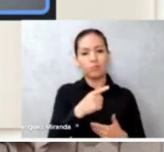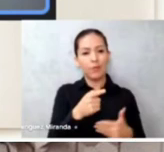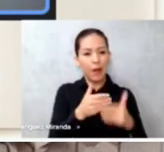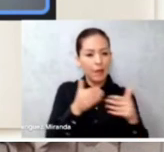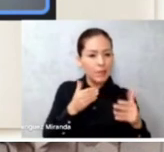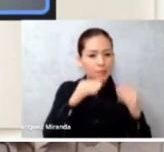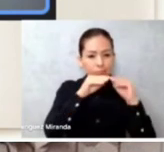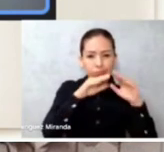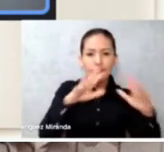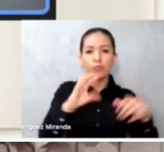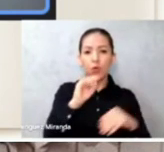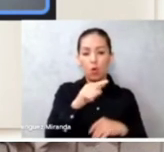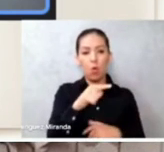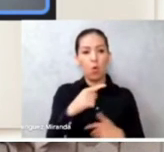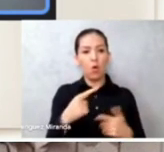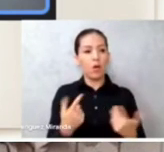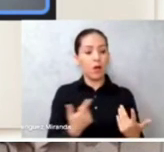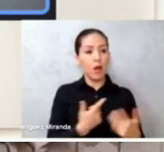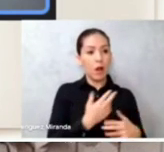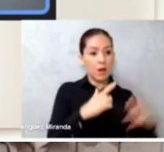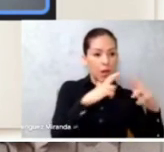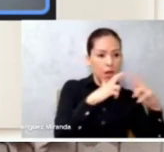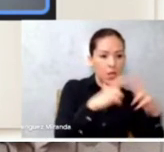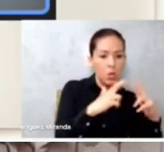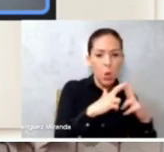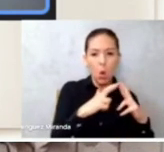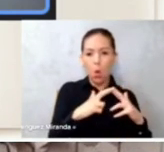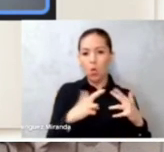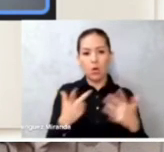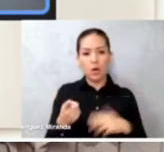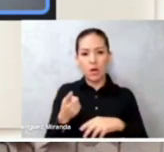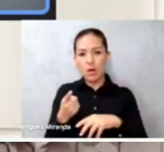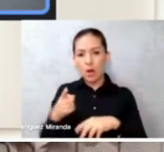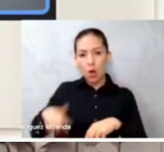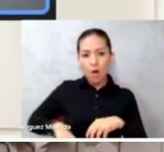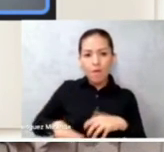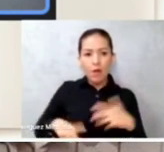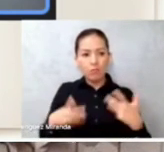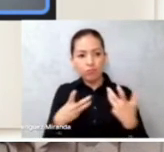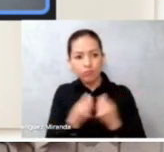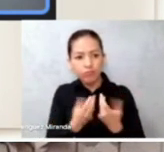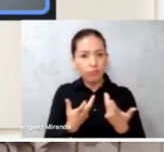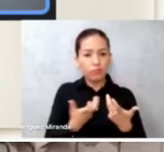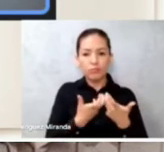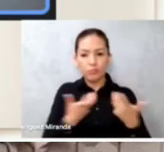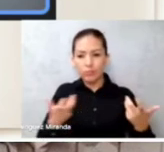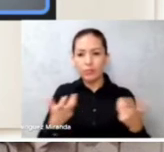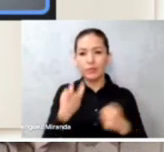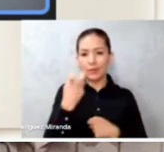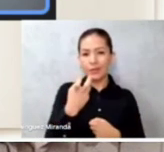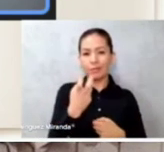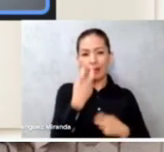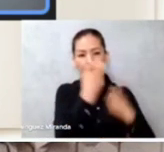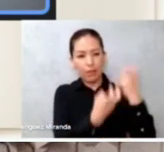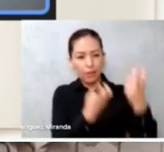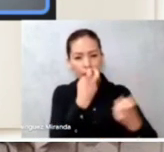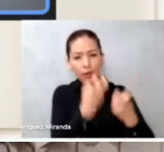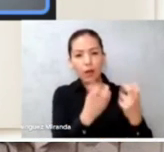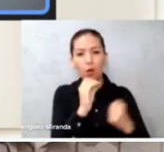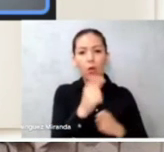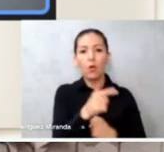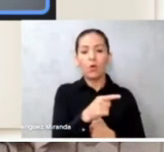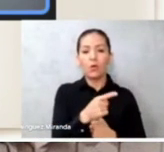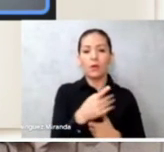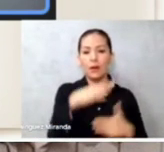violación al principio de laicidad, adquisición de tiempos de radio y televisión, campaña negra de desprestigio, ilegal ratificación de la elección